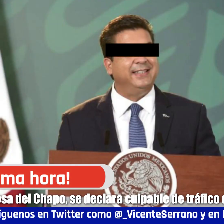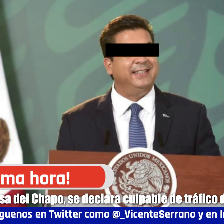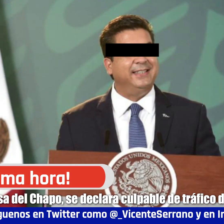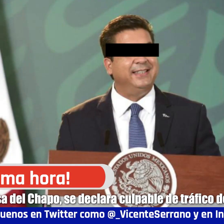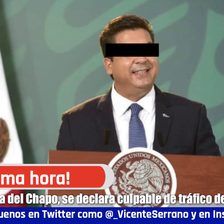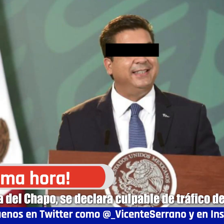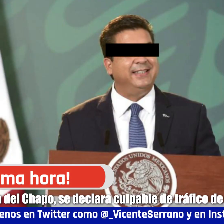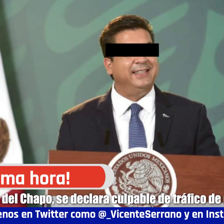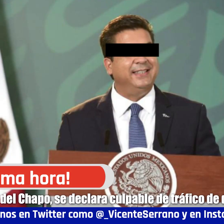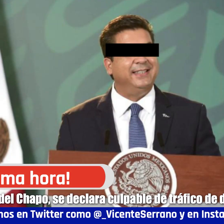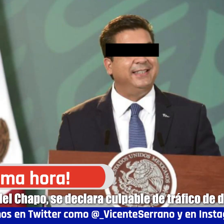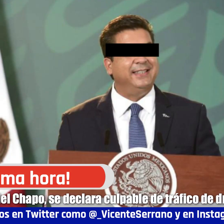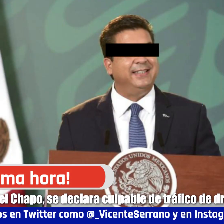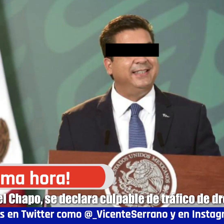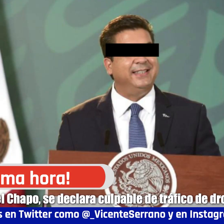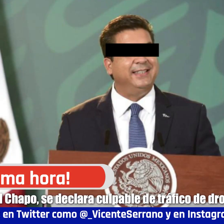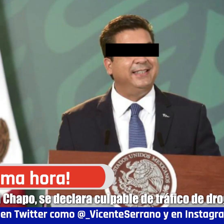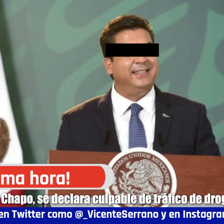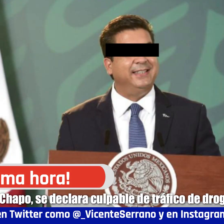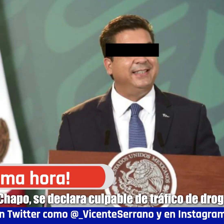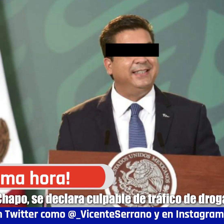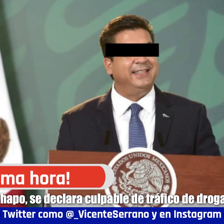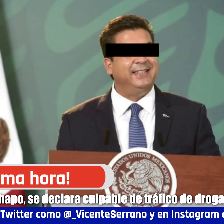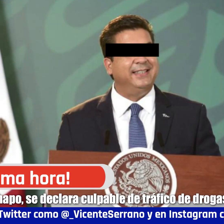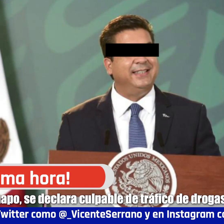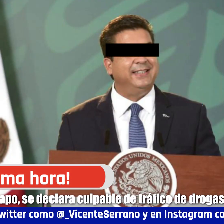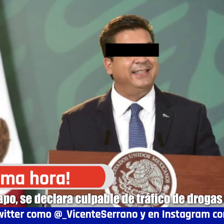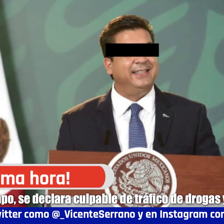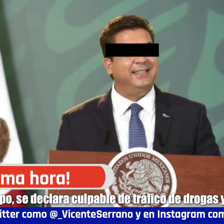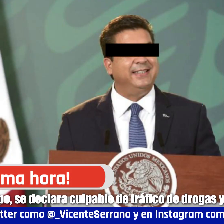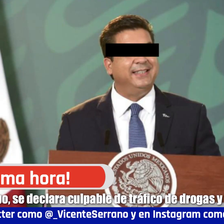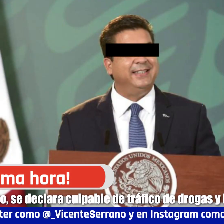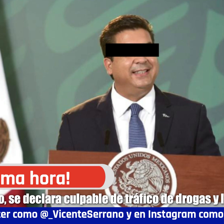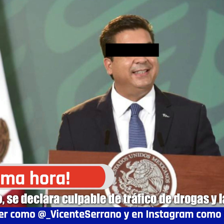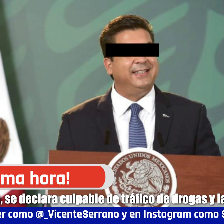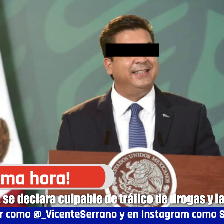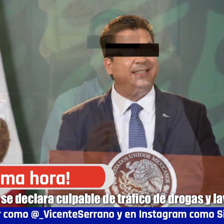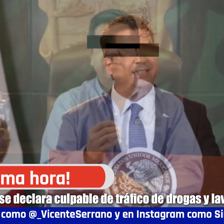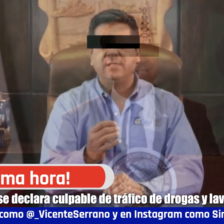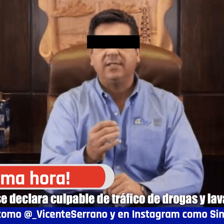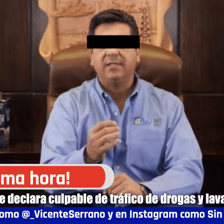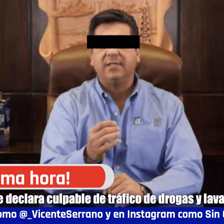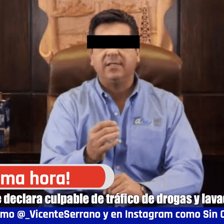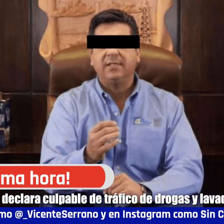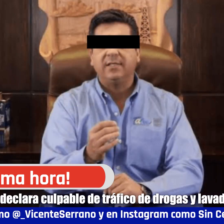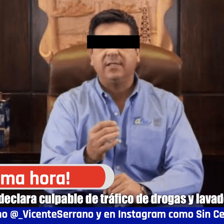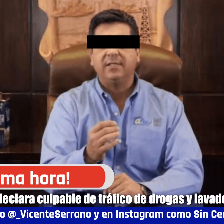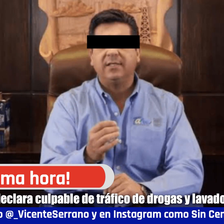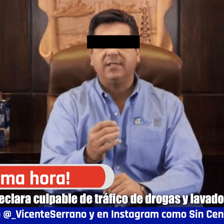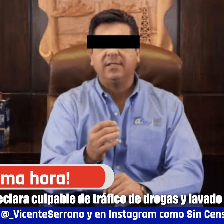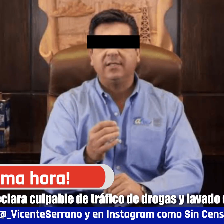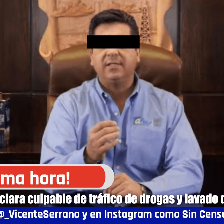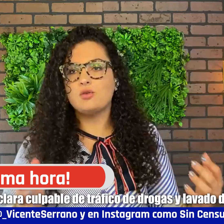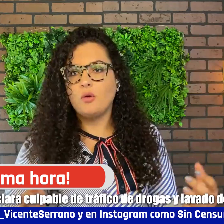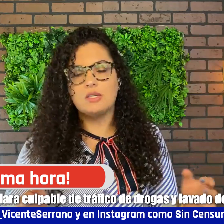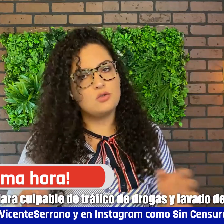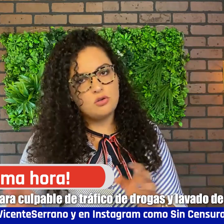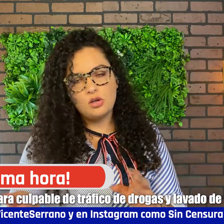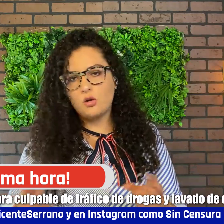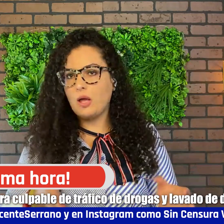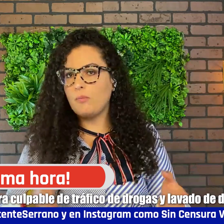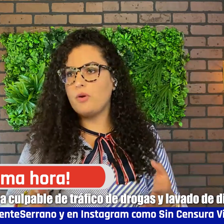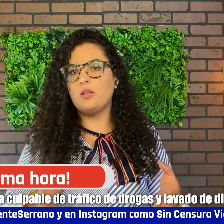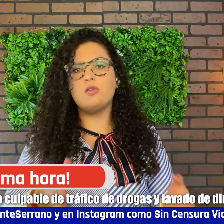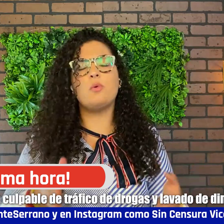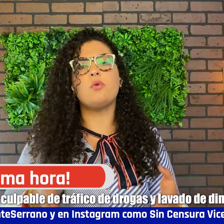López Obrador también exhibe cómo queda el país, o sea, cómo han liberado criminales los jueces. Yo